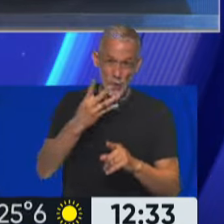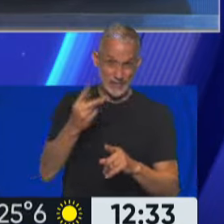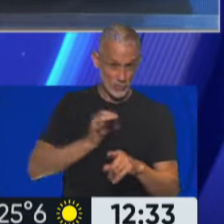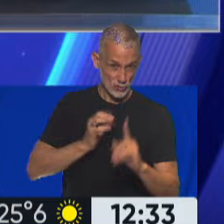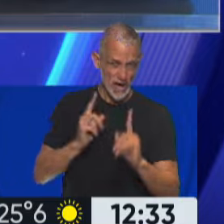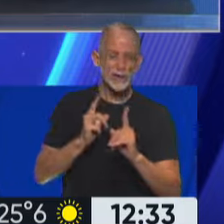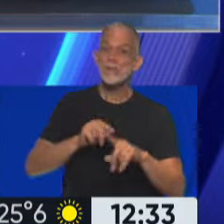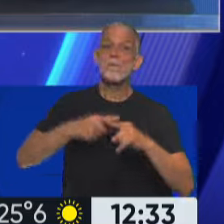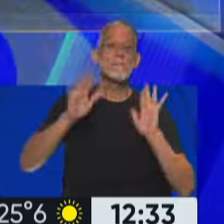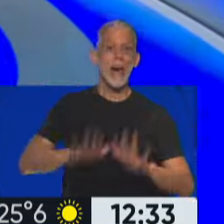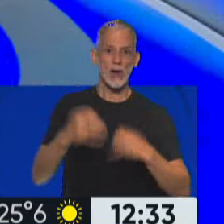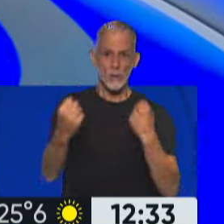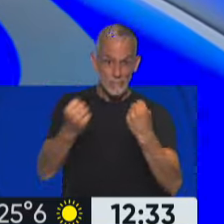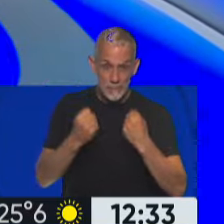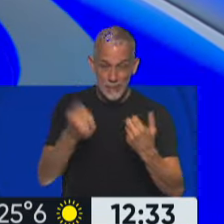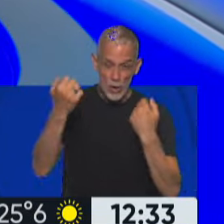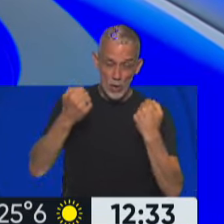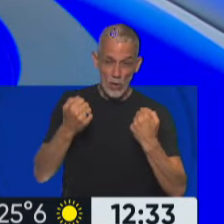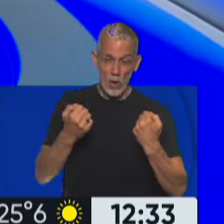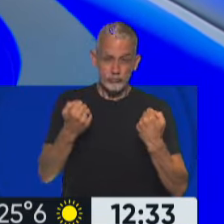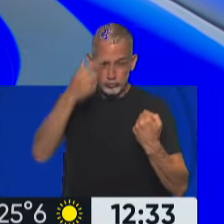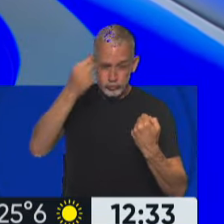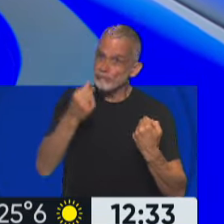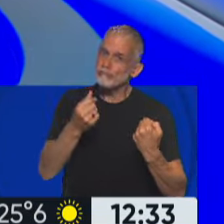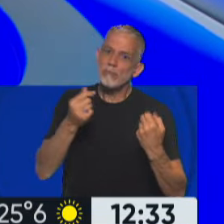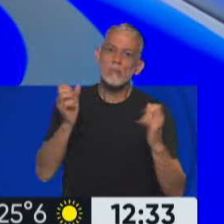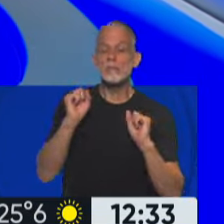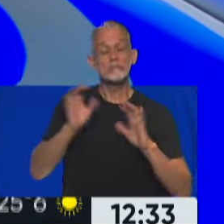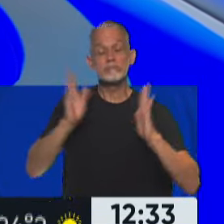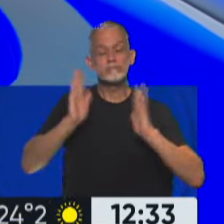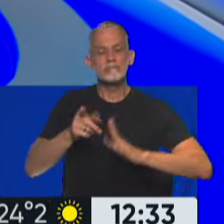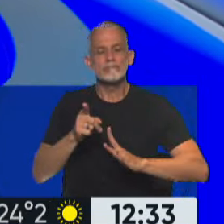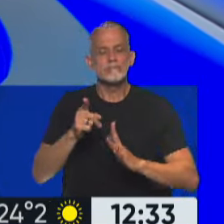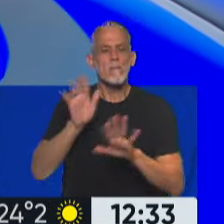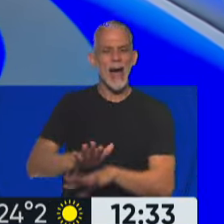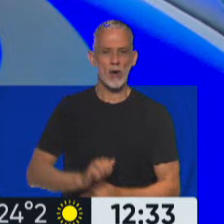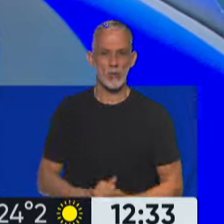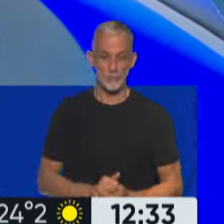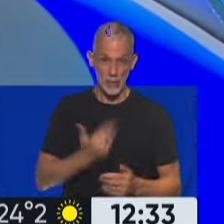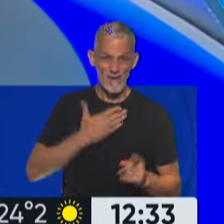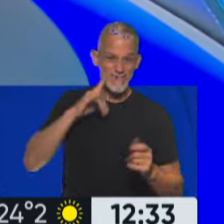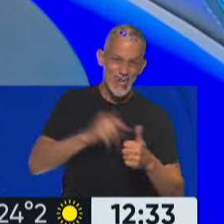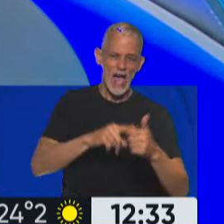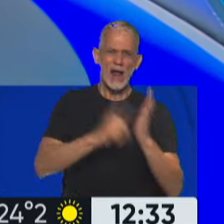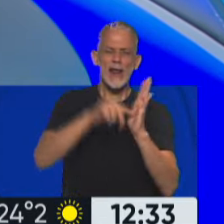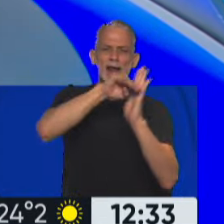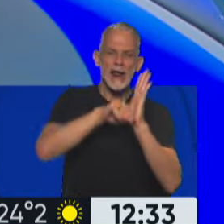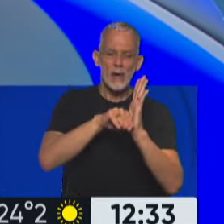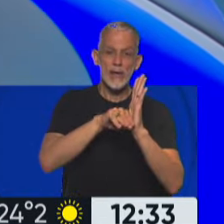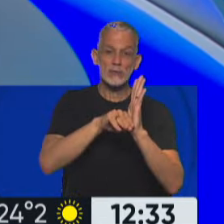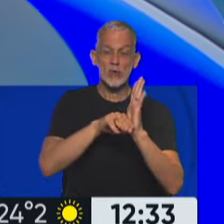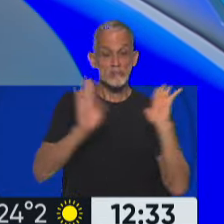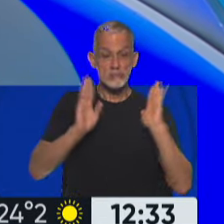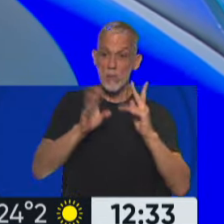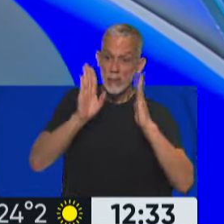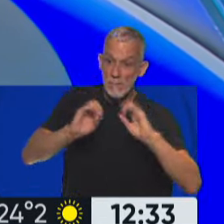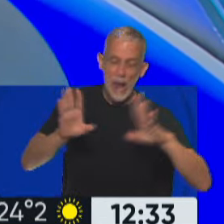único paro de pilotos porque fueron maltratados por la fi y por los que reglamentaban la Fórmula 1